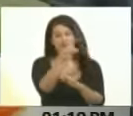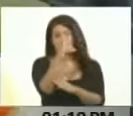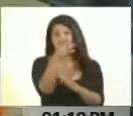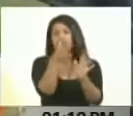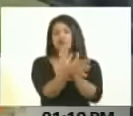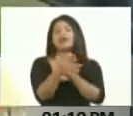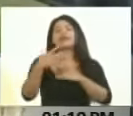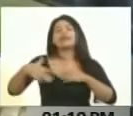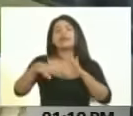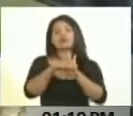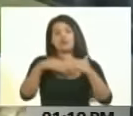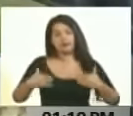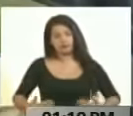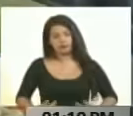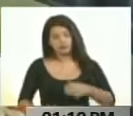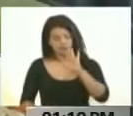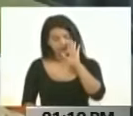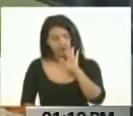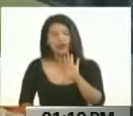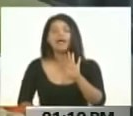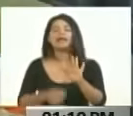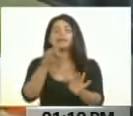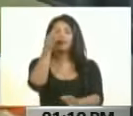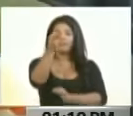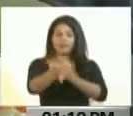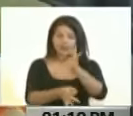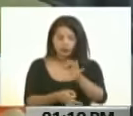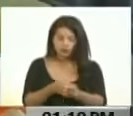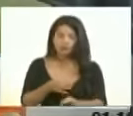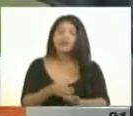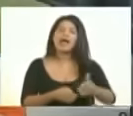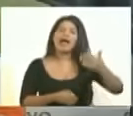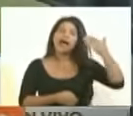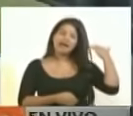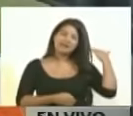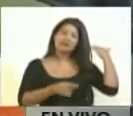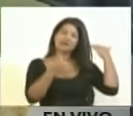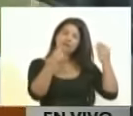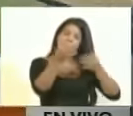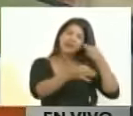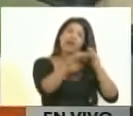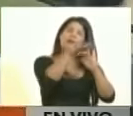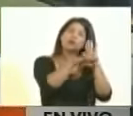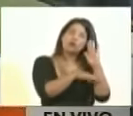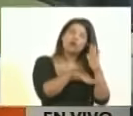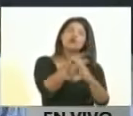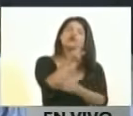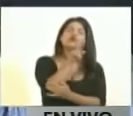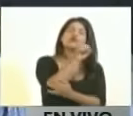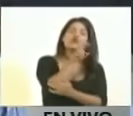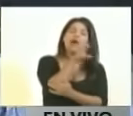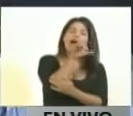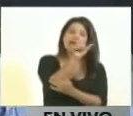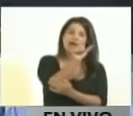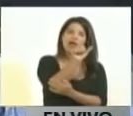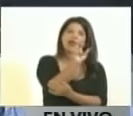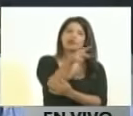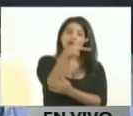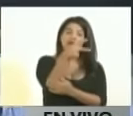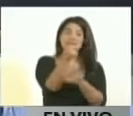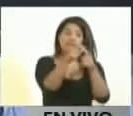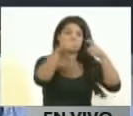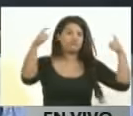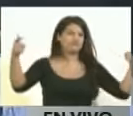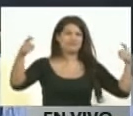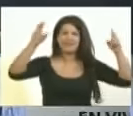anteriormente, cuando hice referencia al protocolo de Ushuaia 2, que es más amplio, que abarca mucho